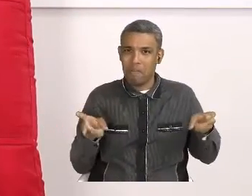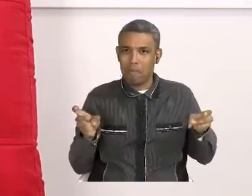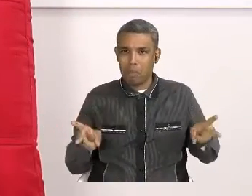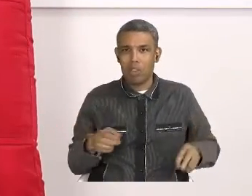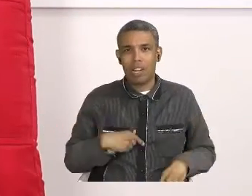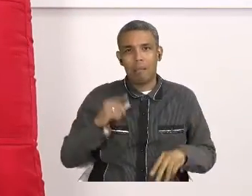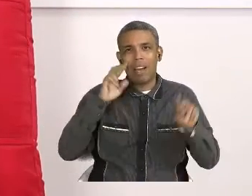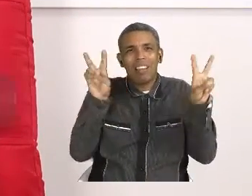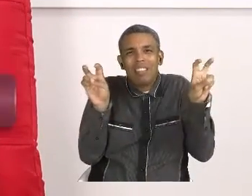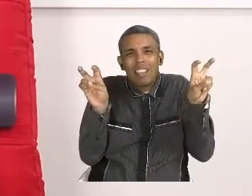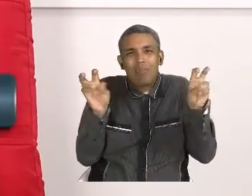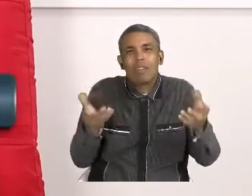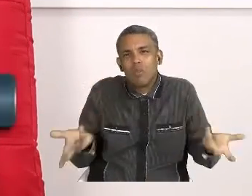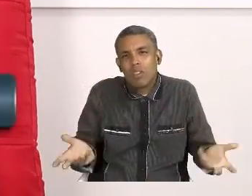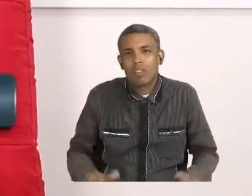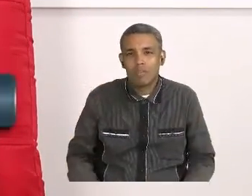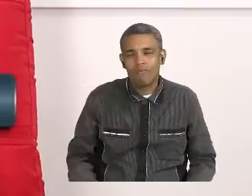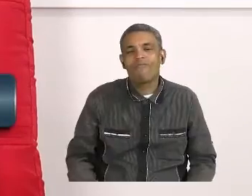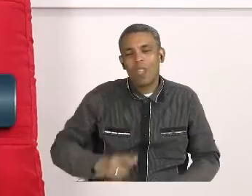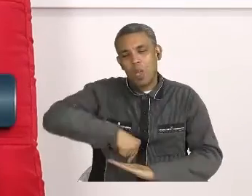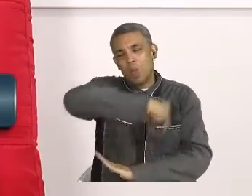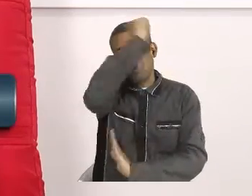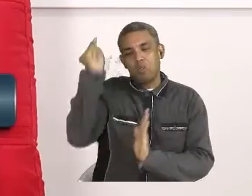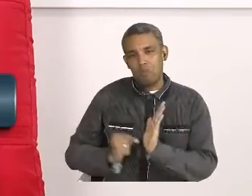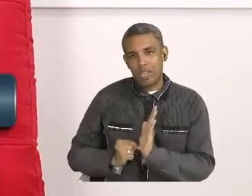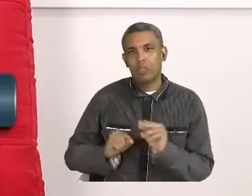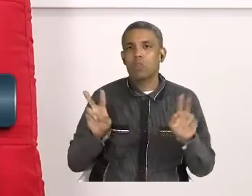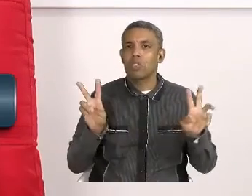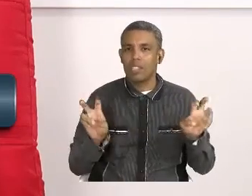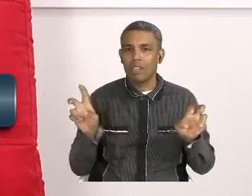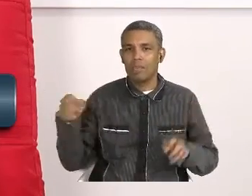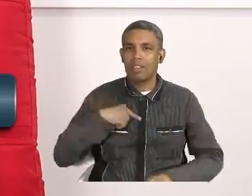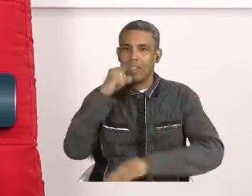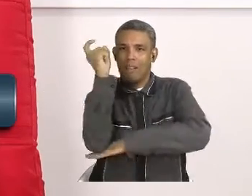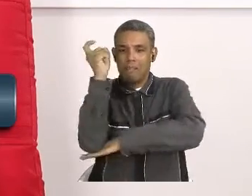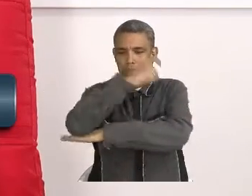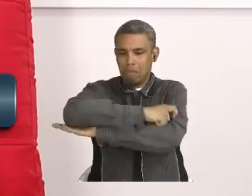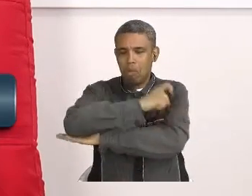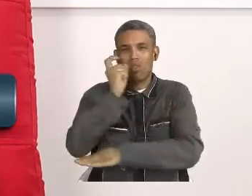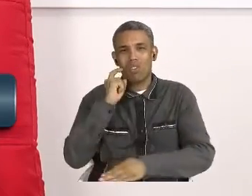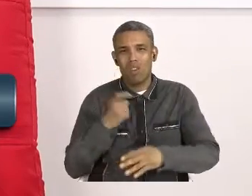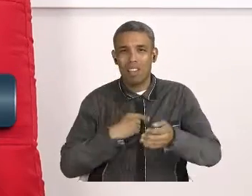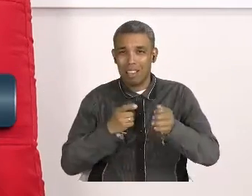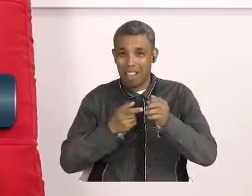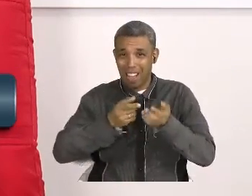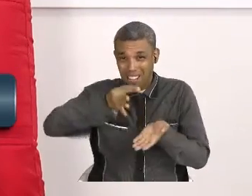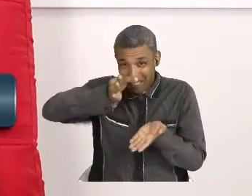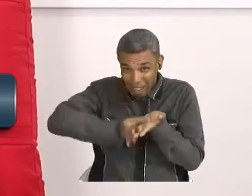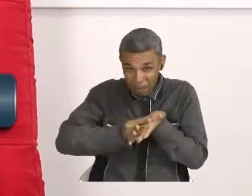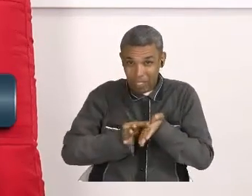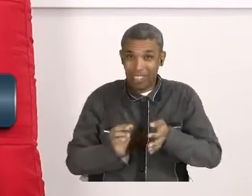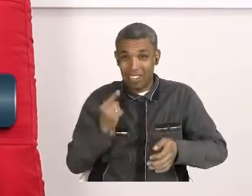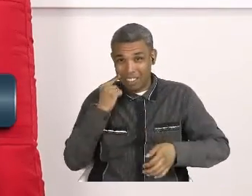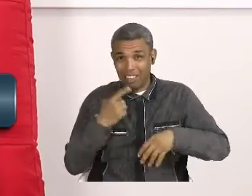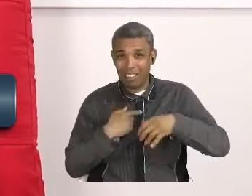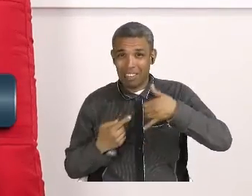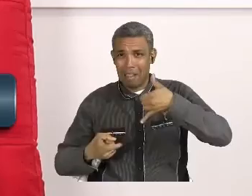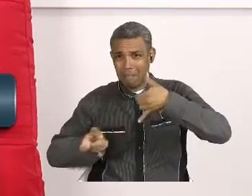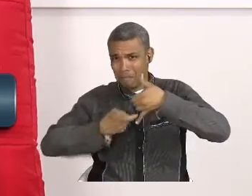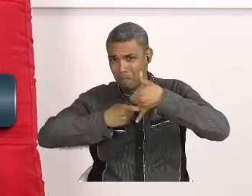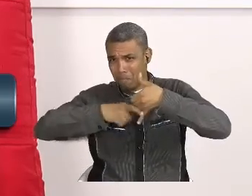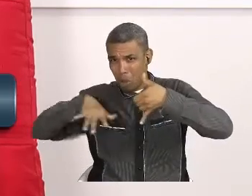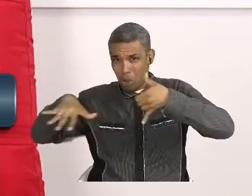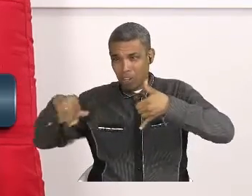en Mocoa, sobre todo para que sepan que los estamos acompañando, que estamos haciendo gestión desde los medios de comunicación local, desde